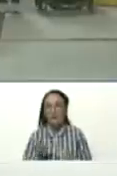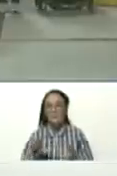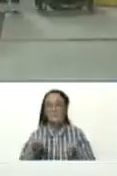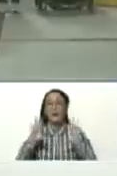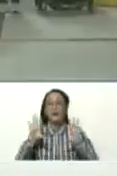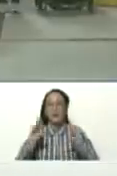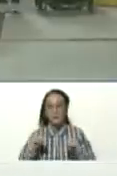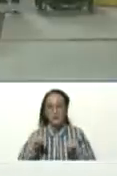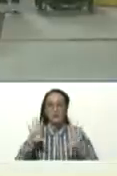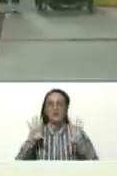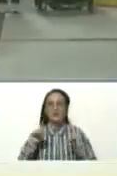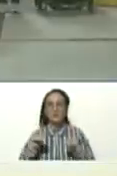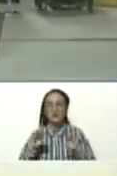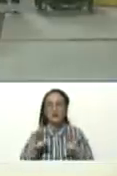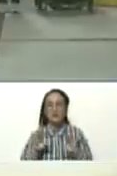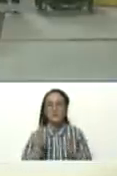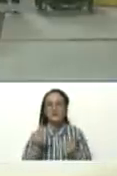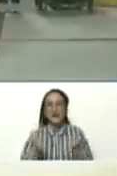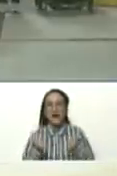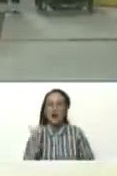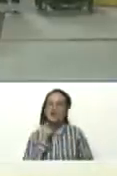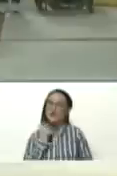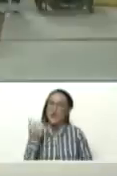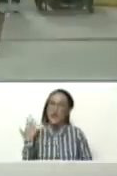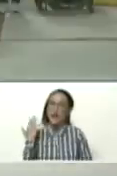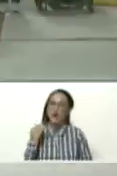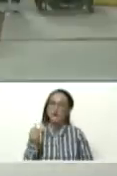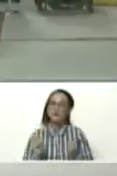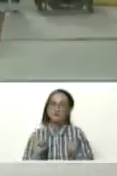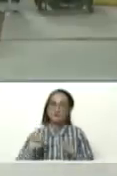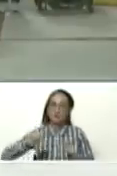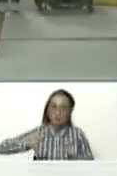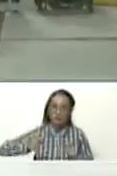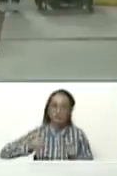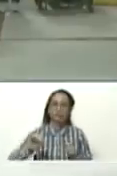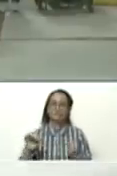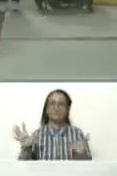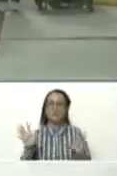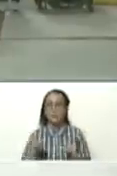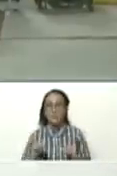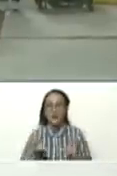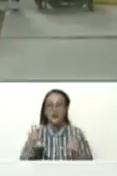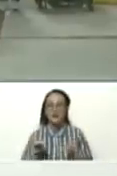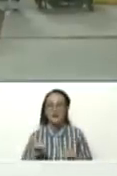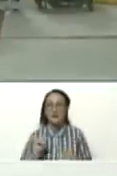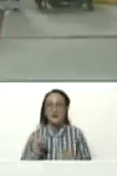prende y se apaga, como un Volkswagen viejo, ahí va. Tenemos que